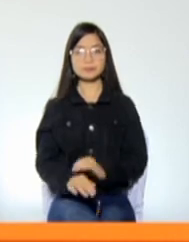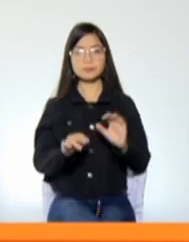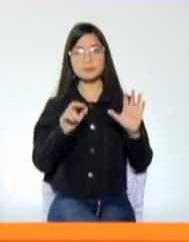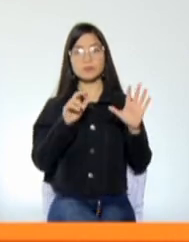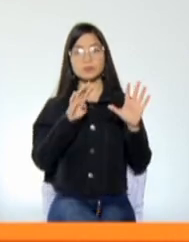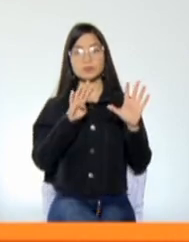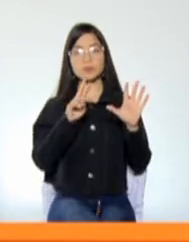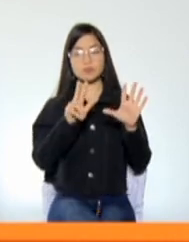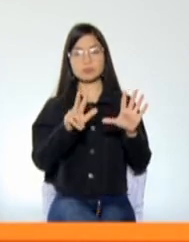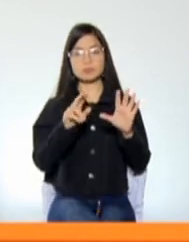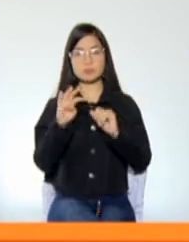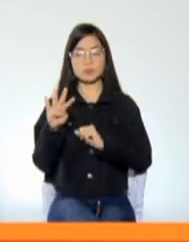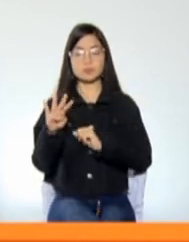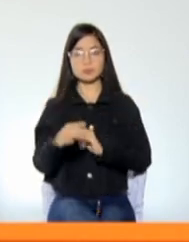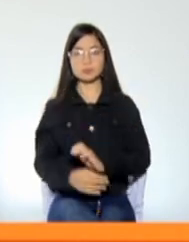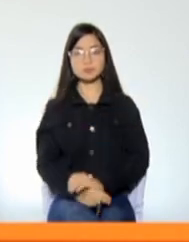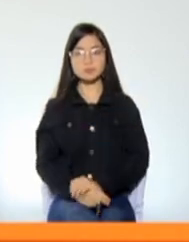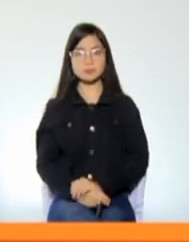84,